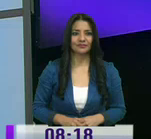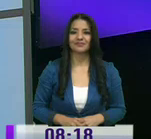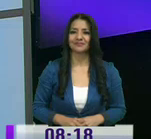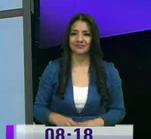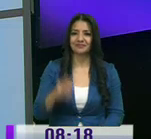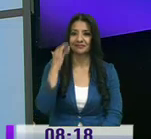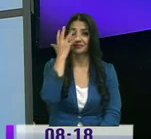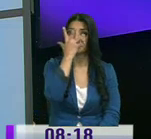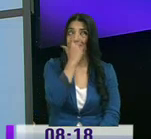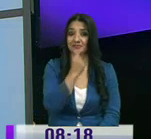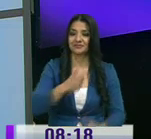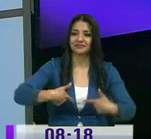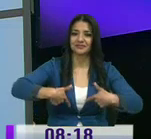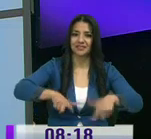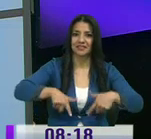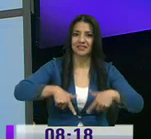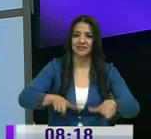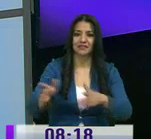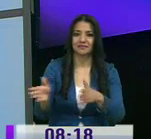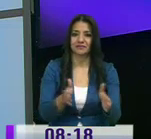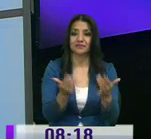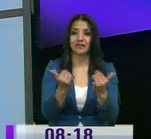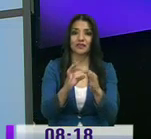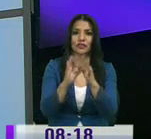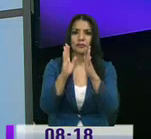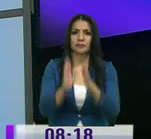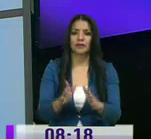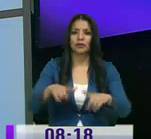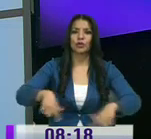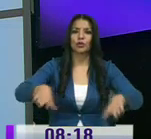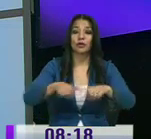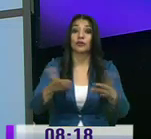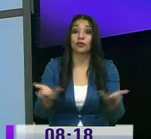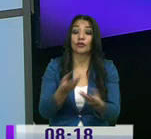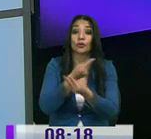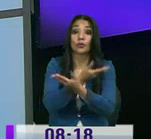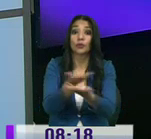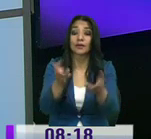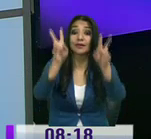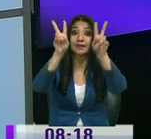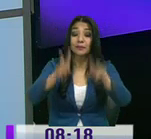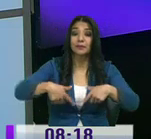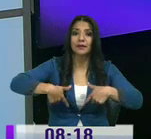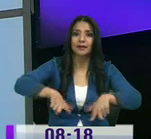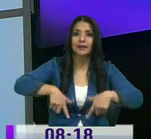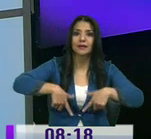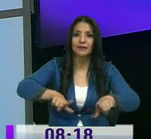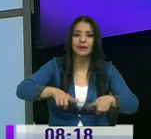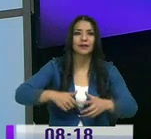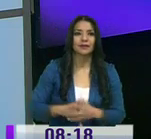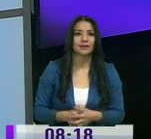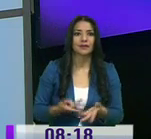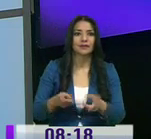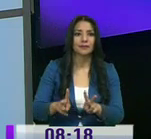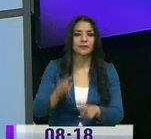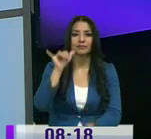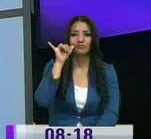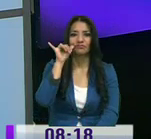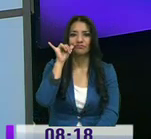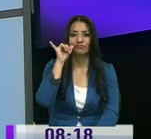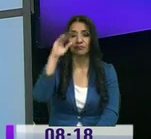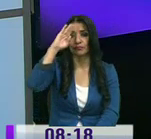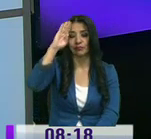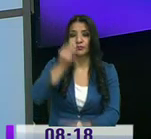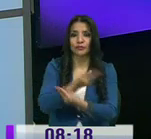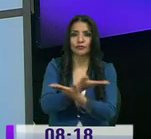Lindo, de hablando de carnavales, vamos con Andrea Orbe, ella está, y yo les conté el tema del carnaval de Amaguaña. Ahí la Policía Nacional dará a